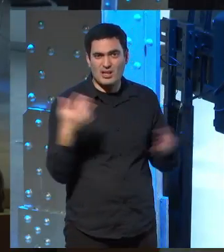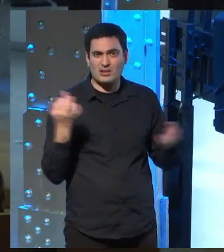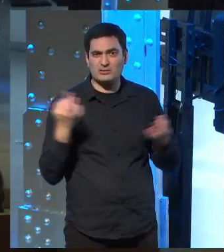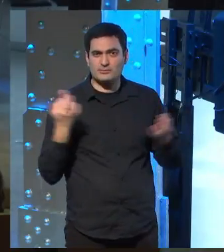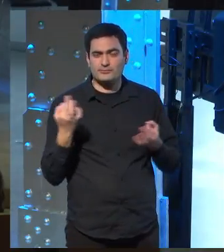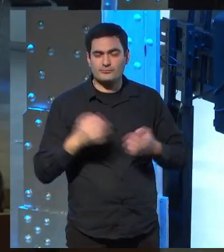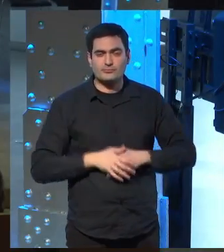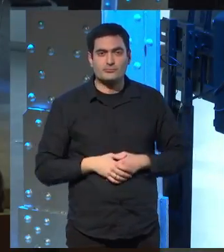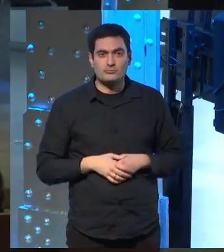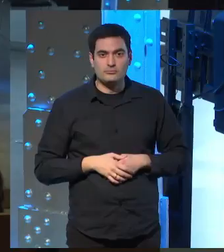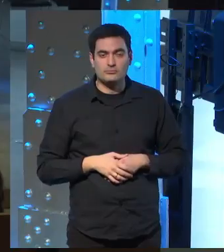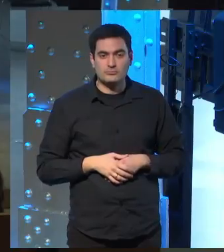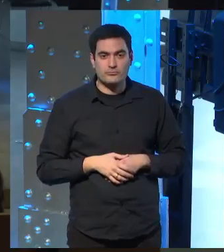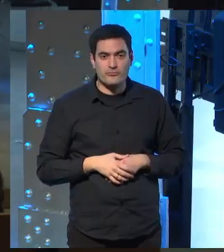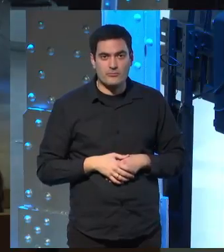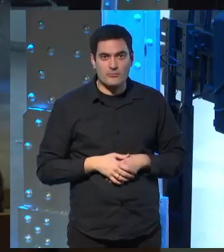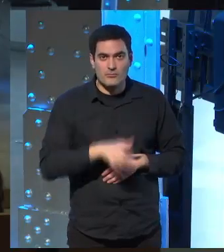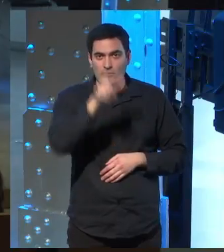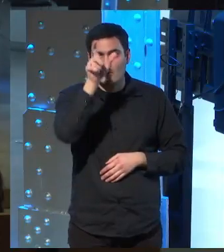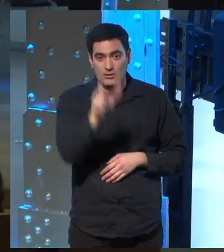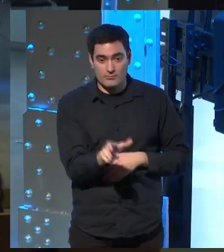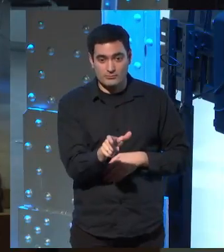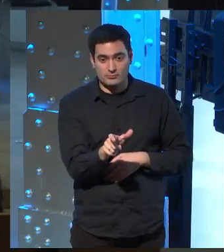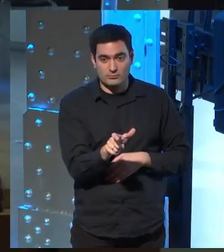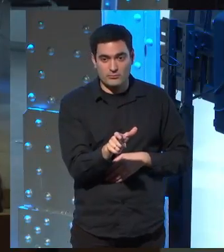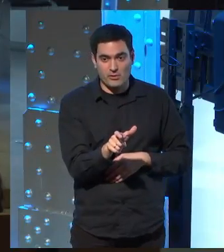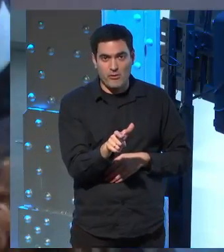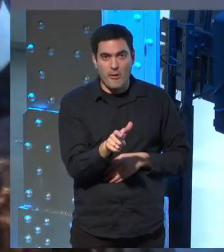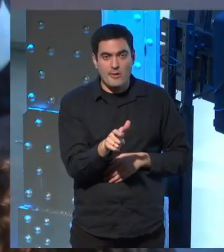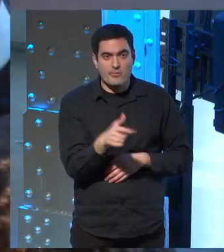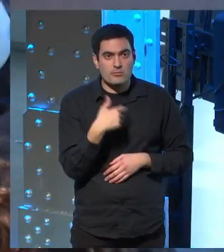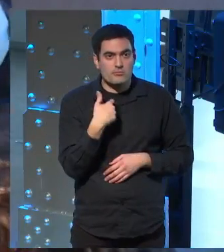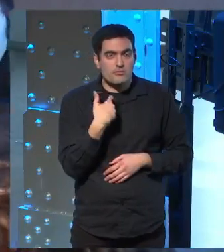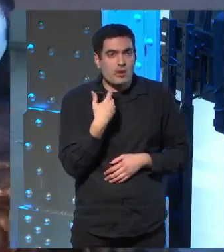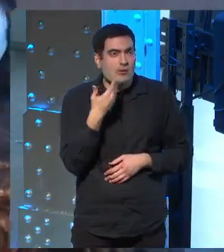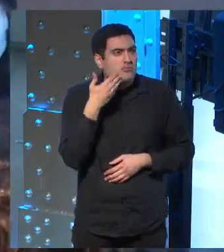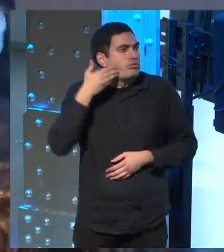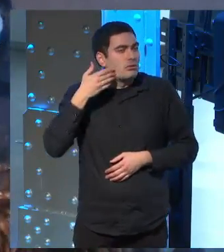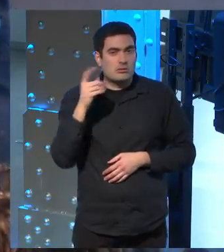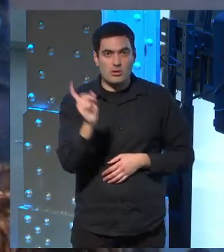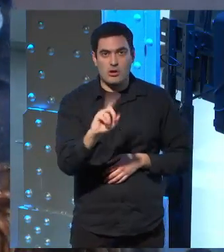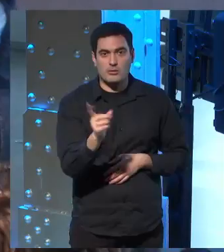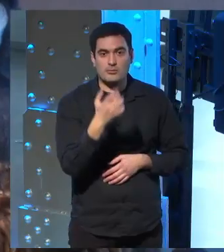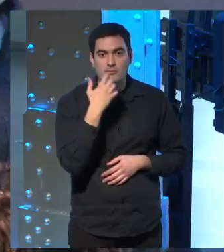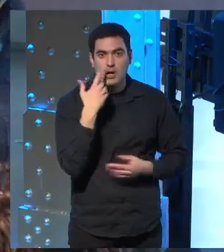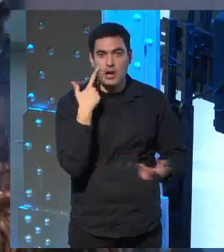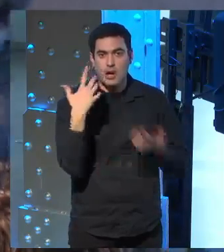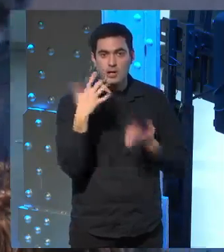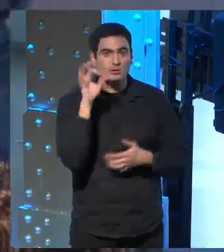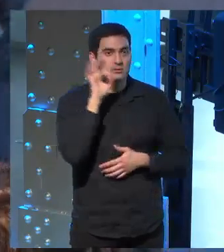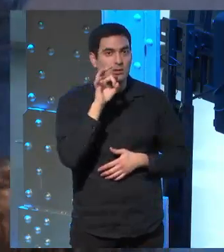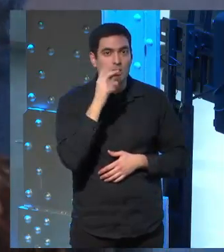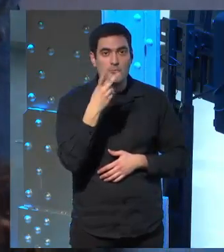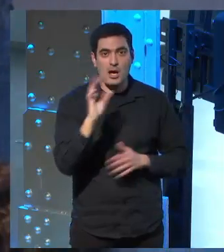es el genio no ególatra. Es decir, parece que en el arte del siglo